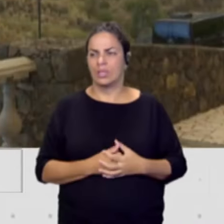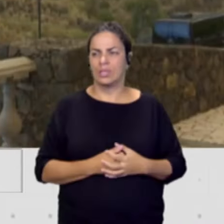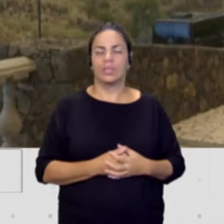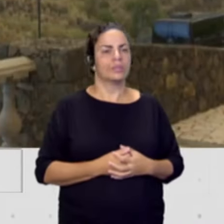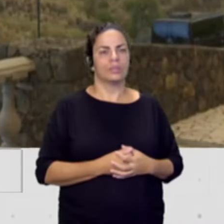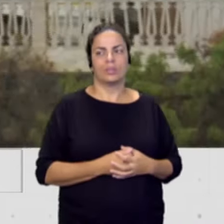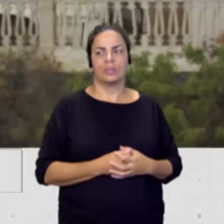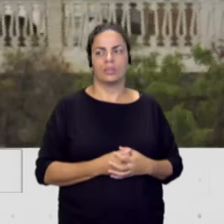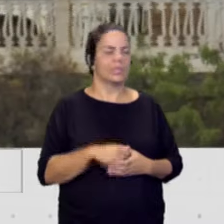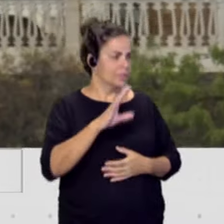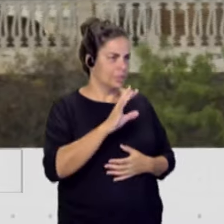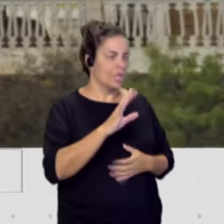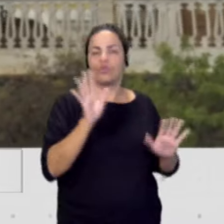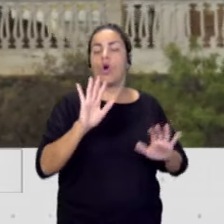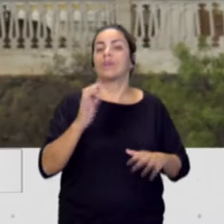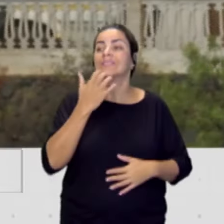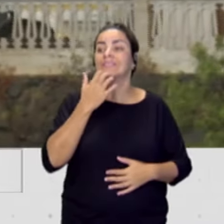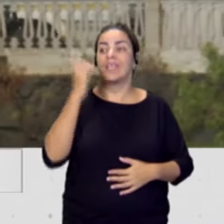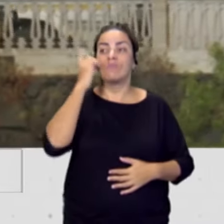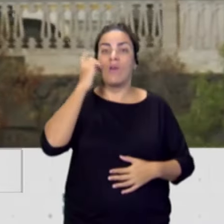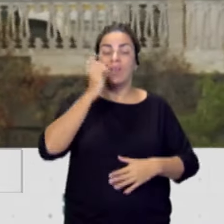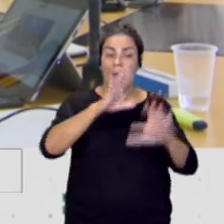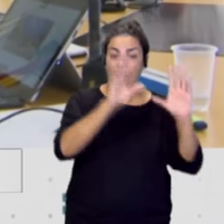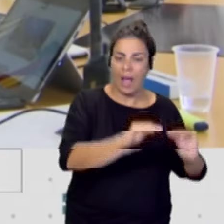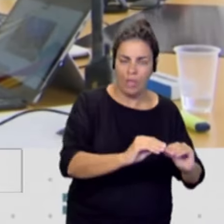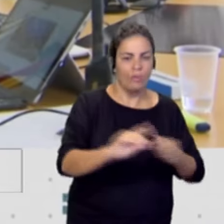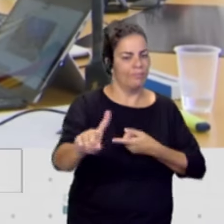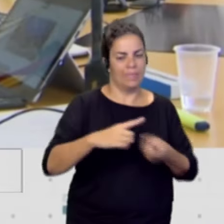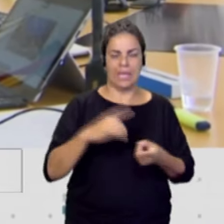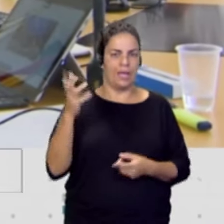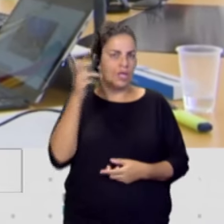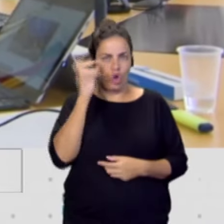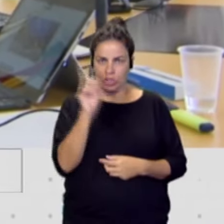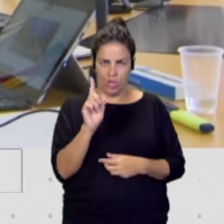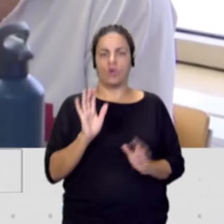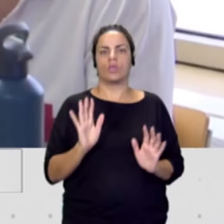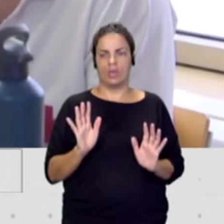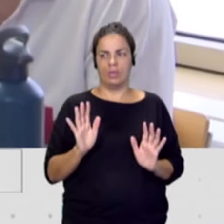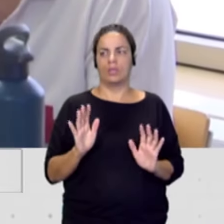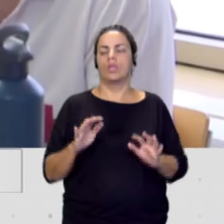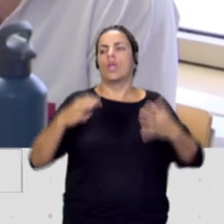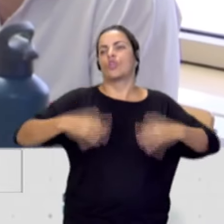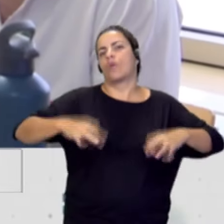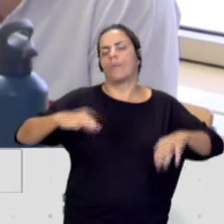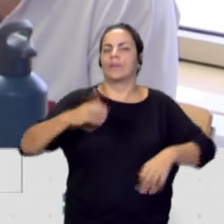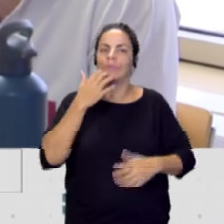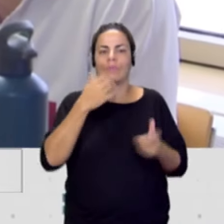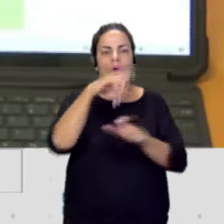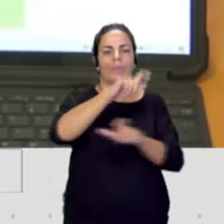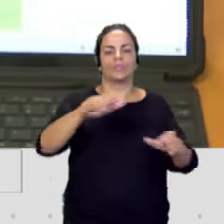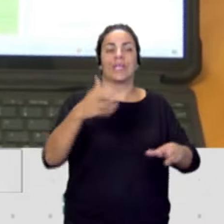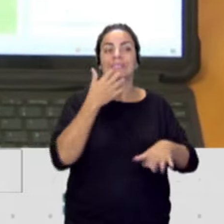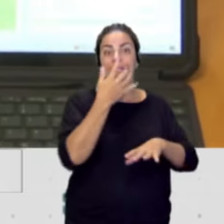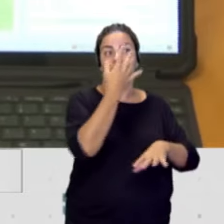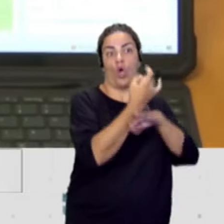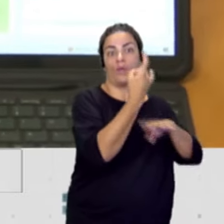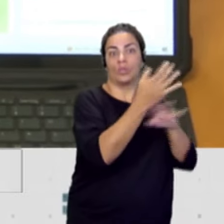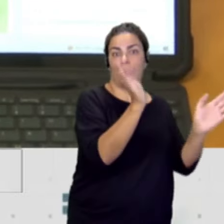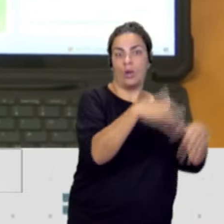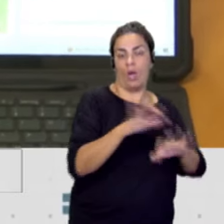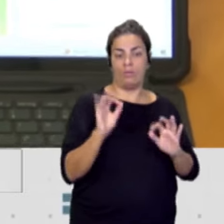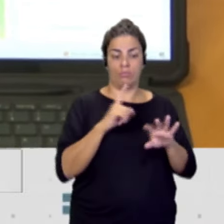No, si el móvil está apagado no se oirá el mensaje. Normalmente pasa en personas que no tienen el móvil en cobertura, que entre ese tramo, entre las